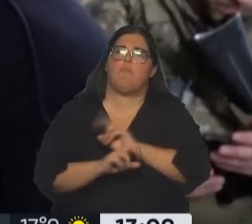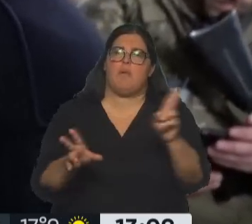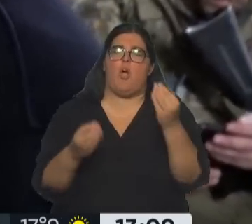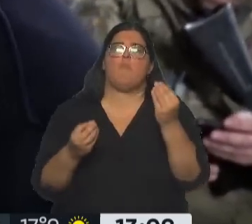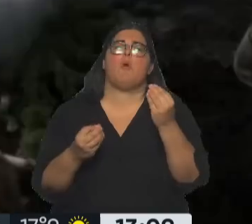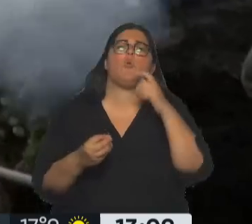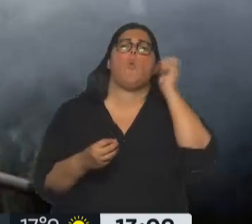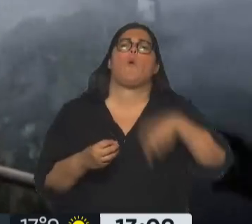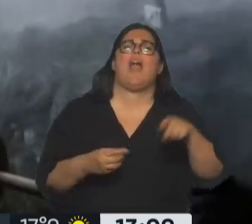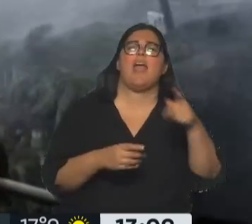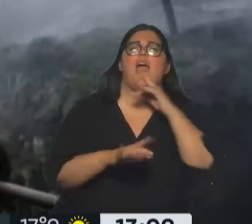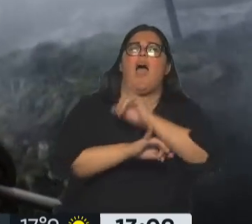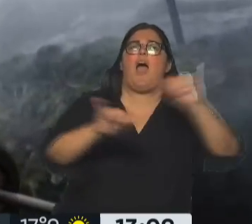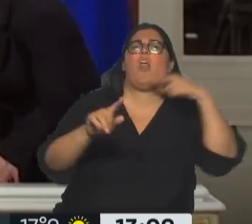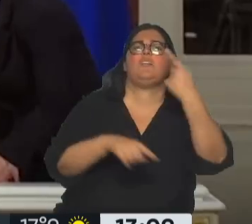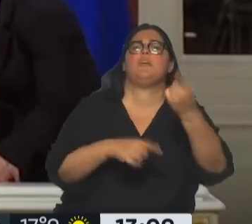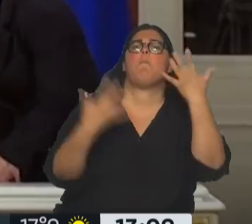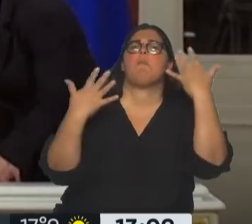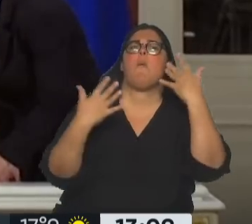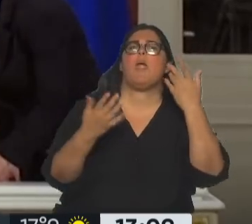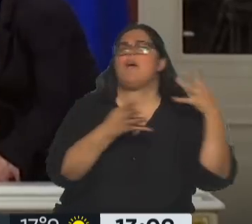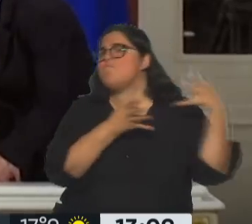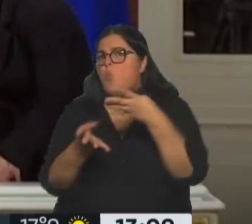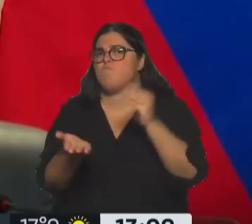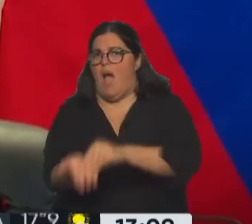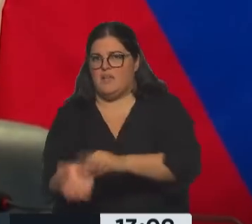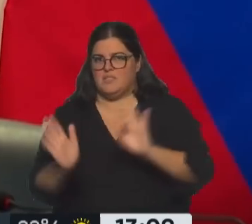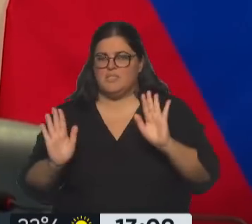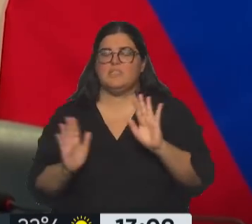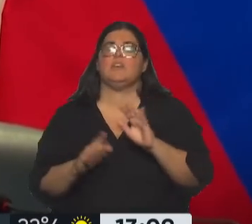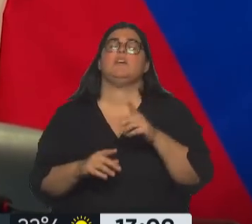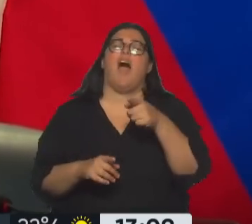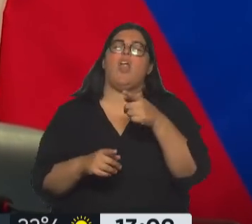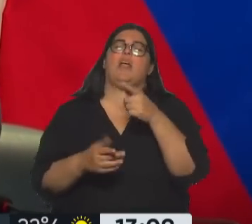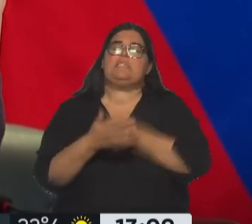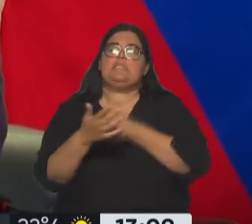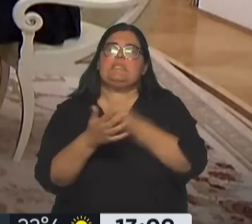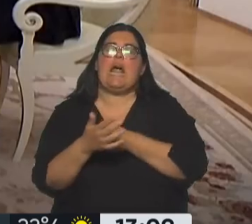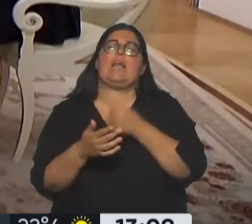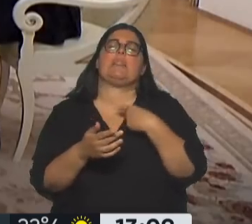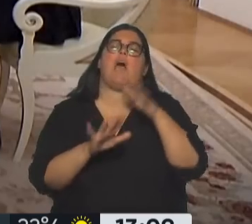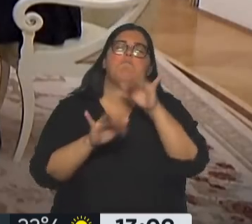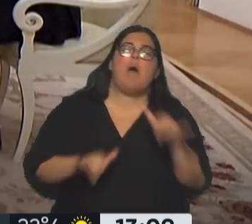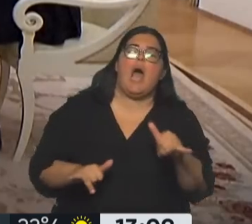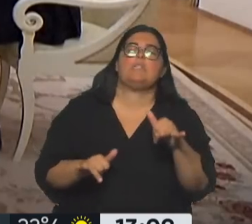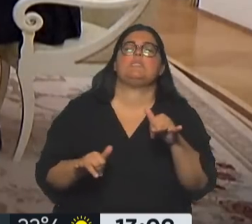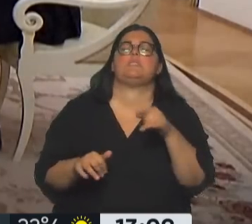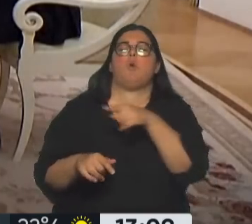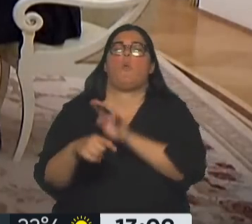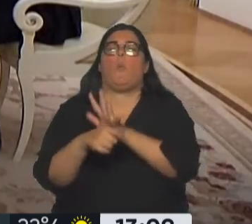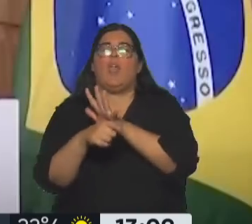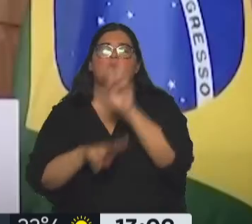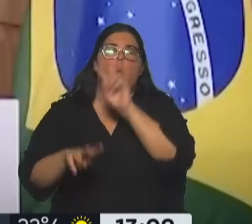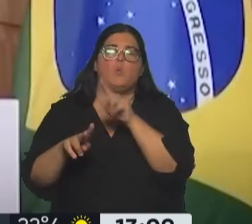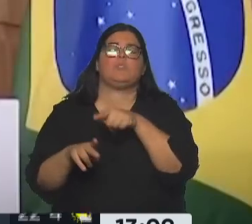ucraniana de primavera. Pero más allá del éxito o el fracaso de las gestiones de paz de las naciones del BRICS, está claro que le